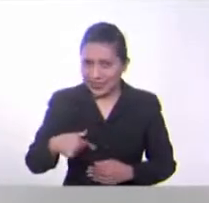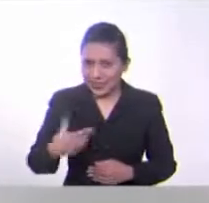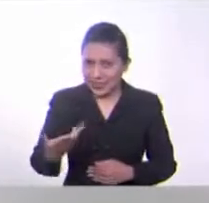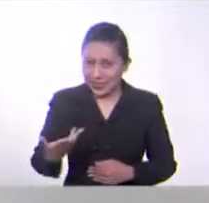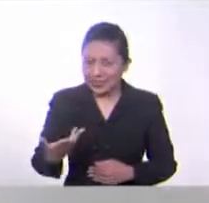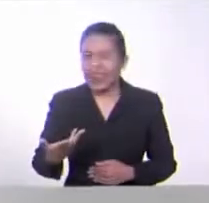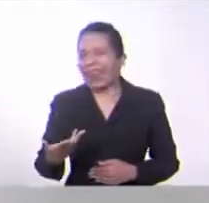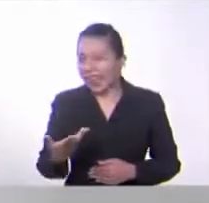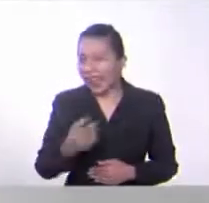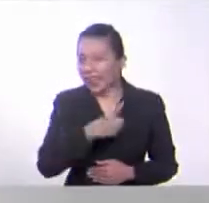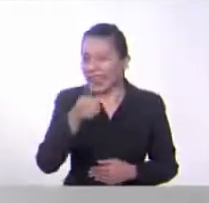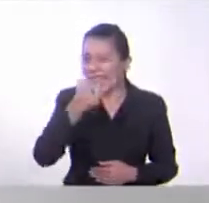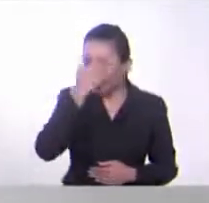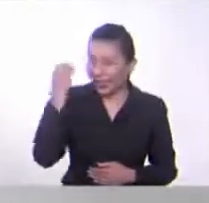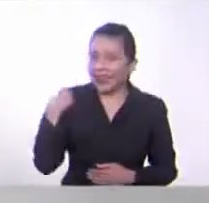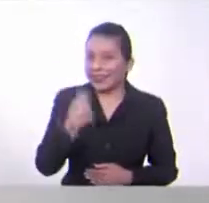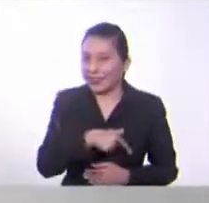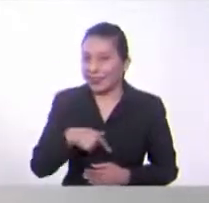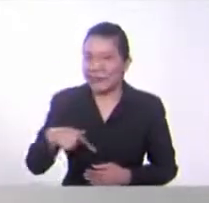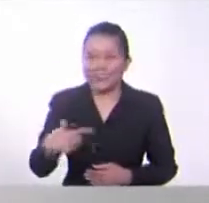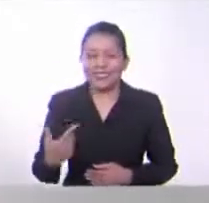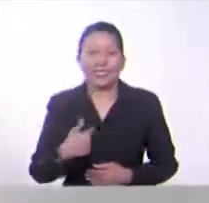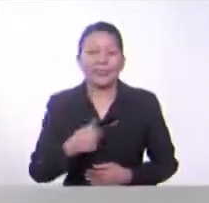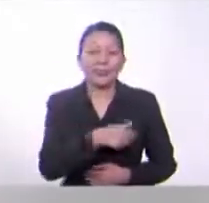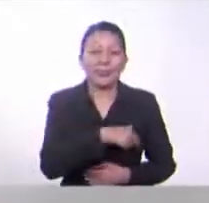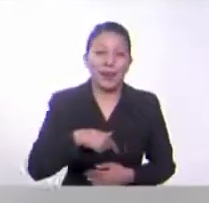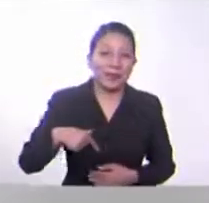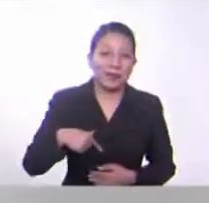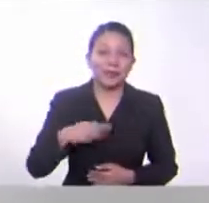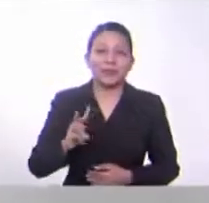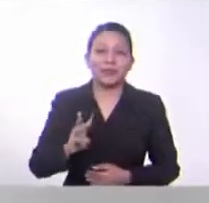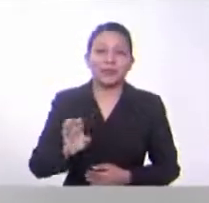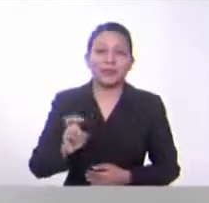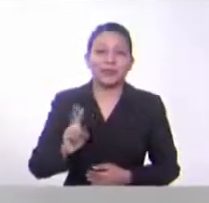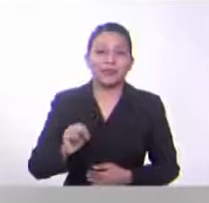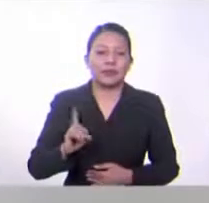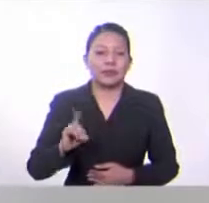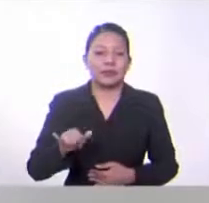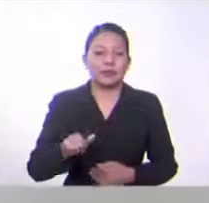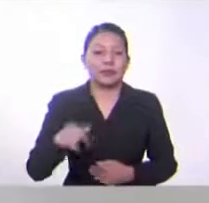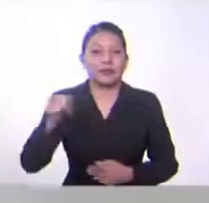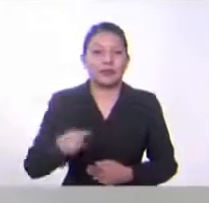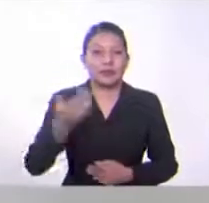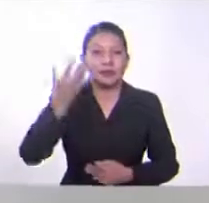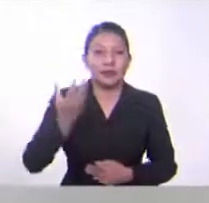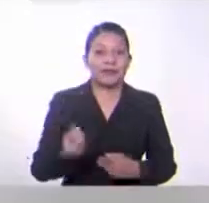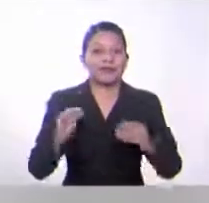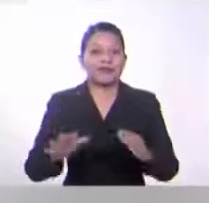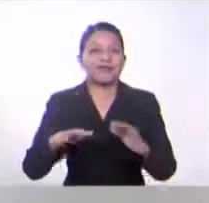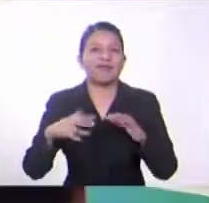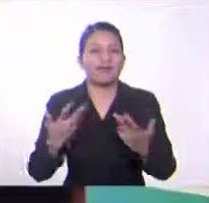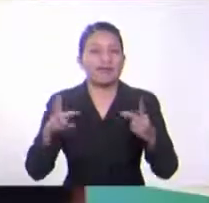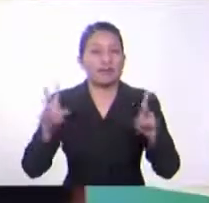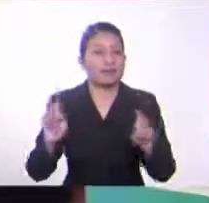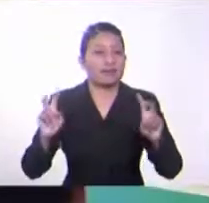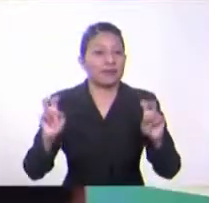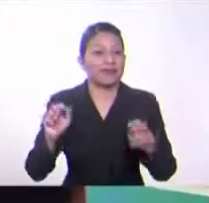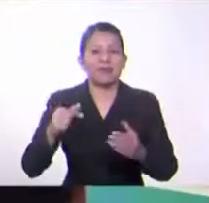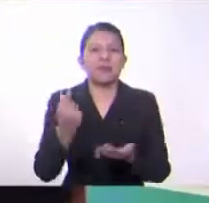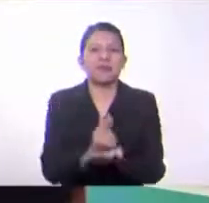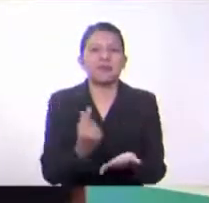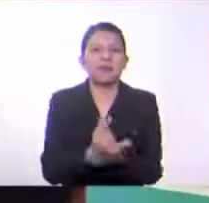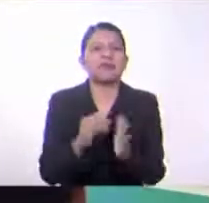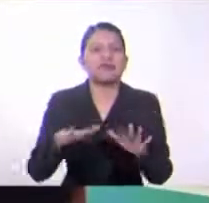De pronto y no, ¿verdad? Entonces, recordarles, soy Wendy Rodríguez y este día vamos a trabajar. ¿Qué grado,